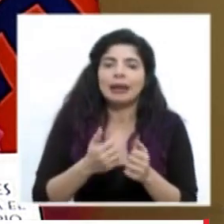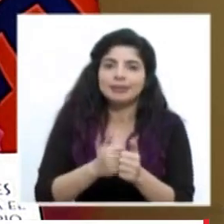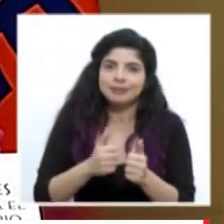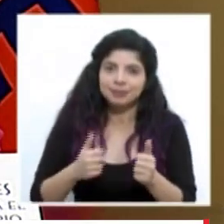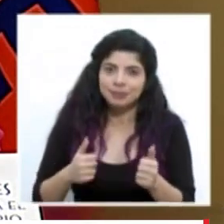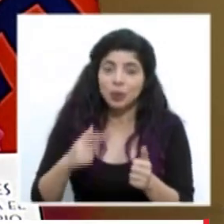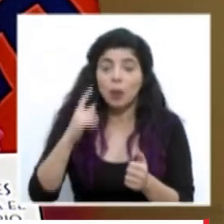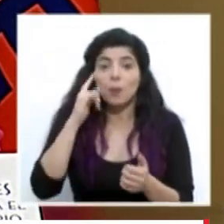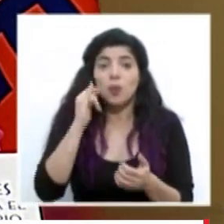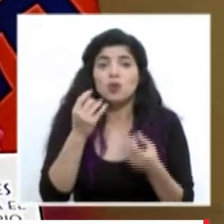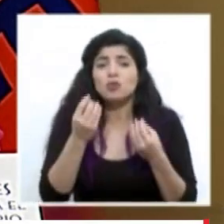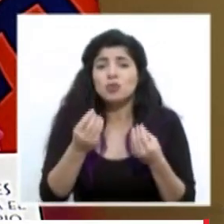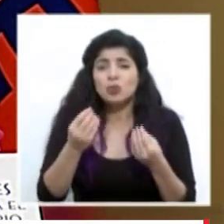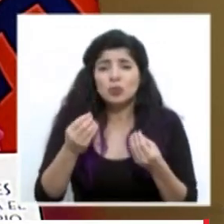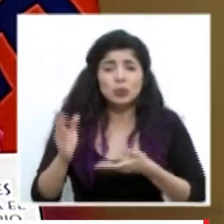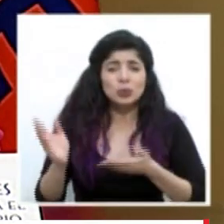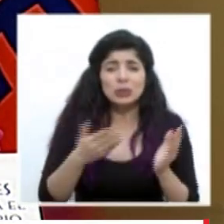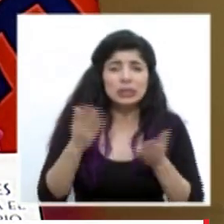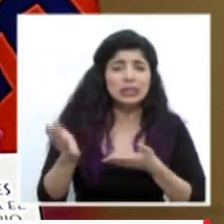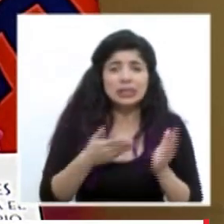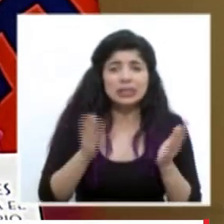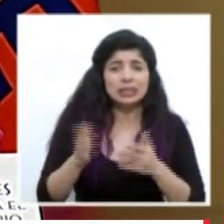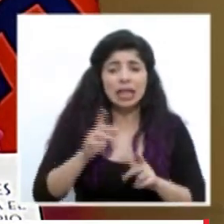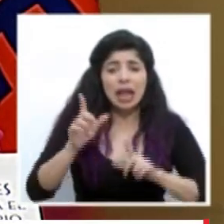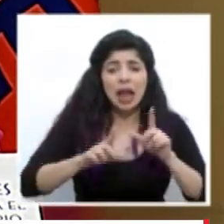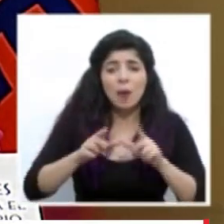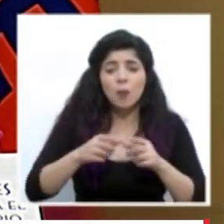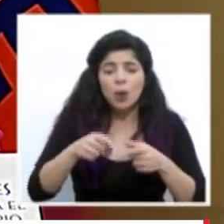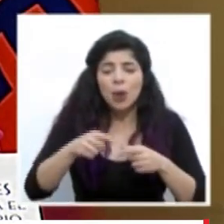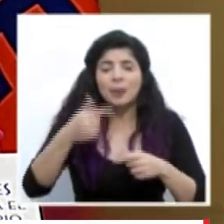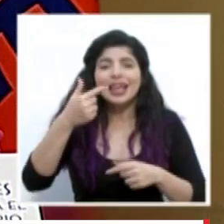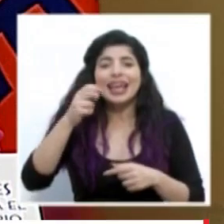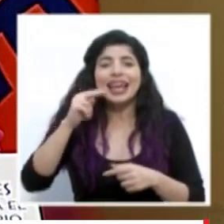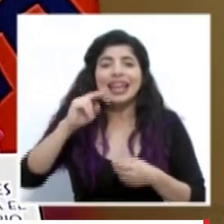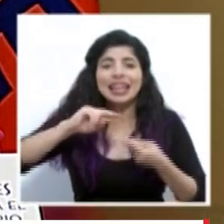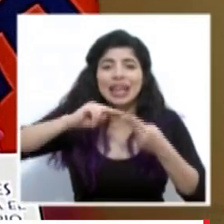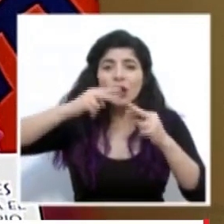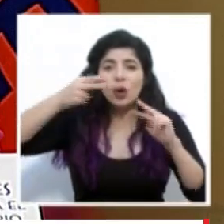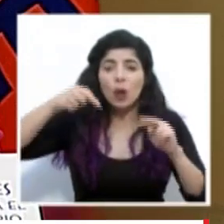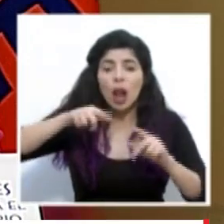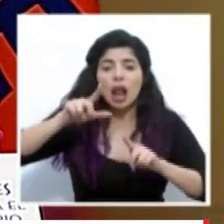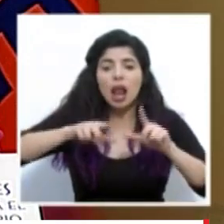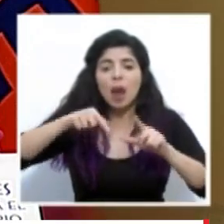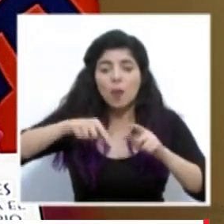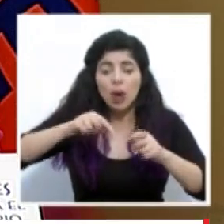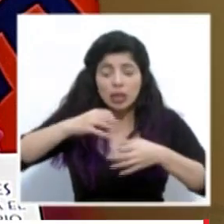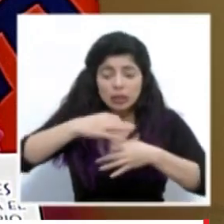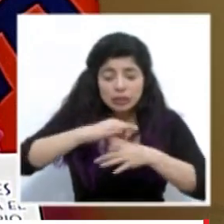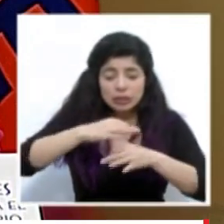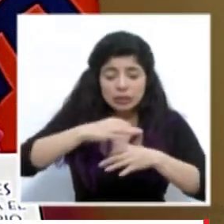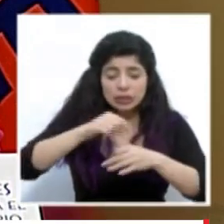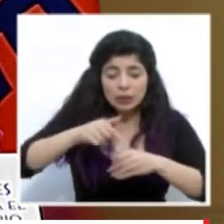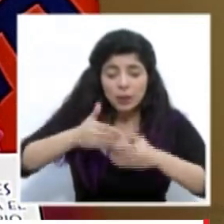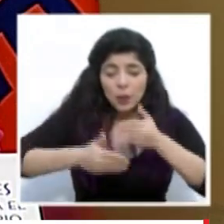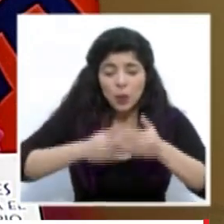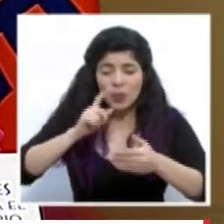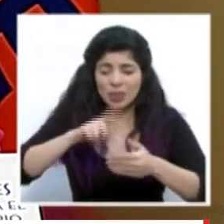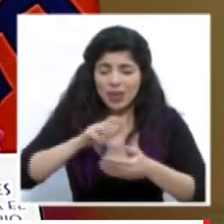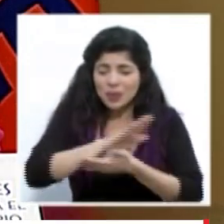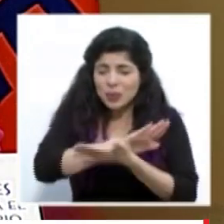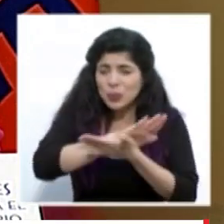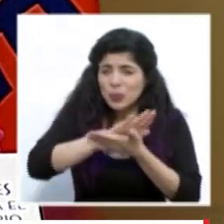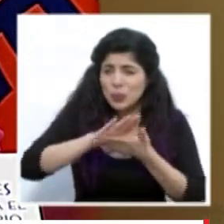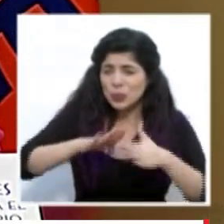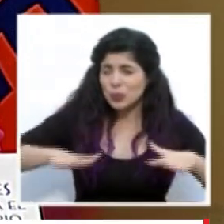por este alto tráfico de muestras y de material genético. Están muy propensos estos laboratorios, que deben tener una